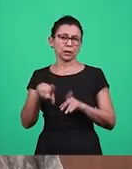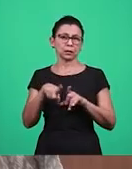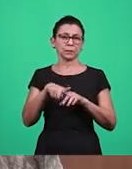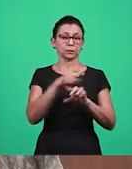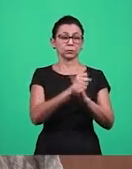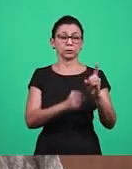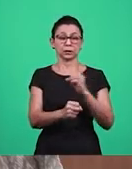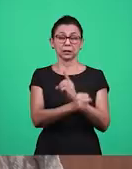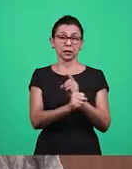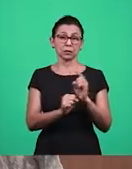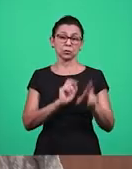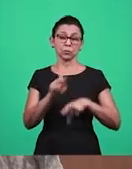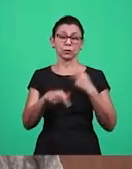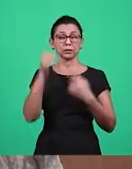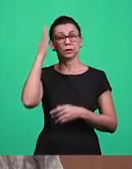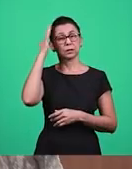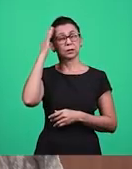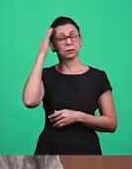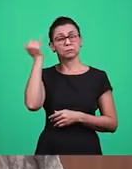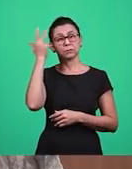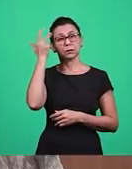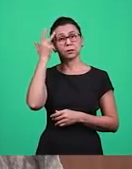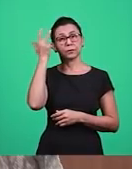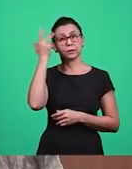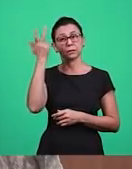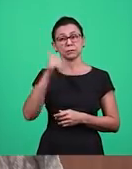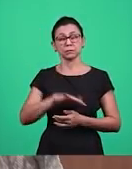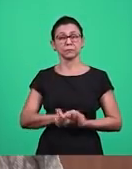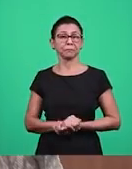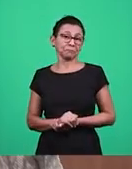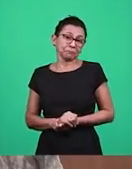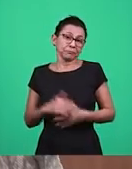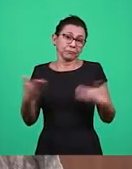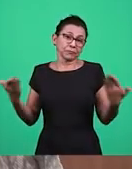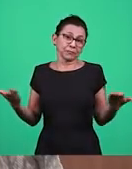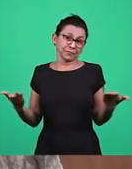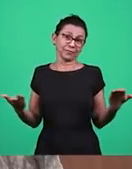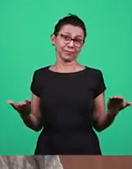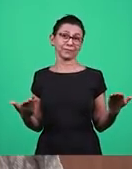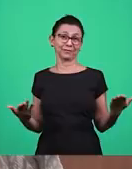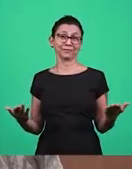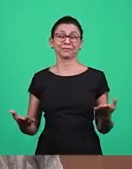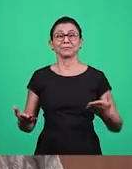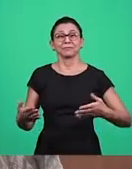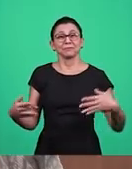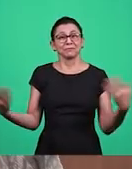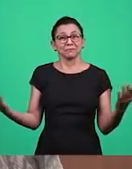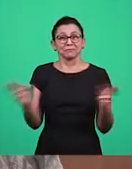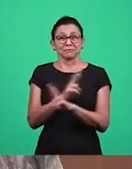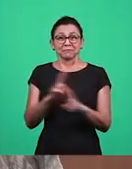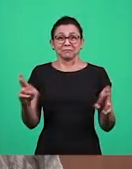aceptado por la sociedad, desde que el pueblo que entendía que lo que había hecho estaba bien. La sociedad que nosotros vivimos es